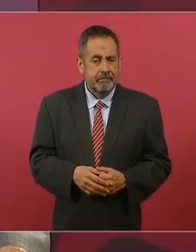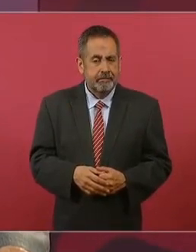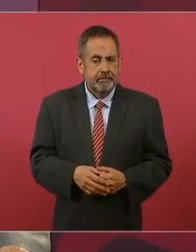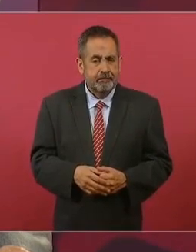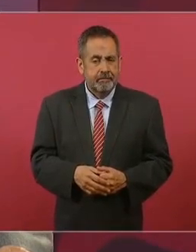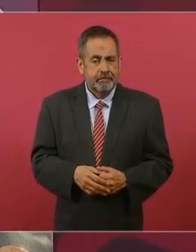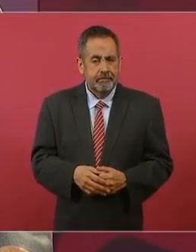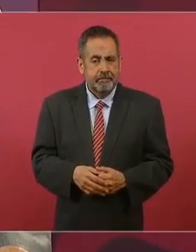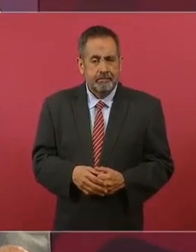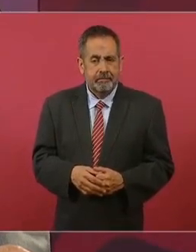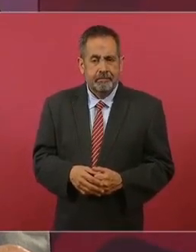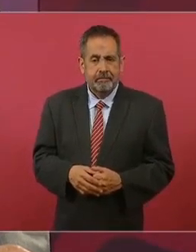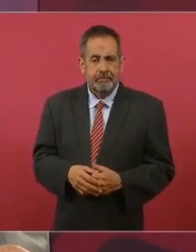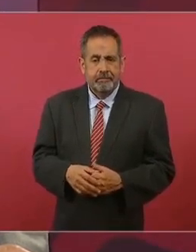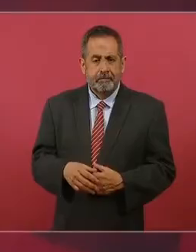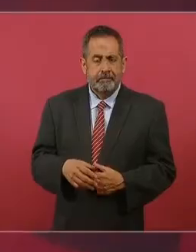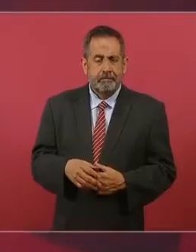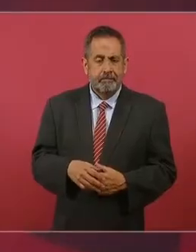concebir